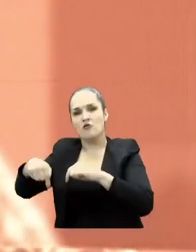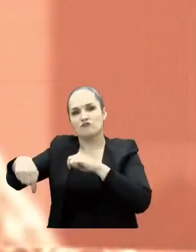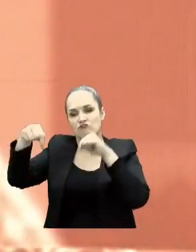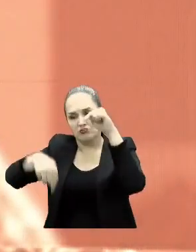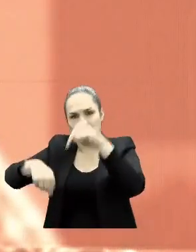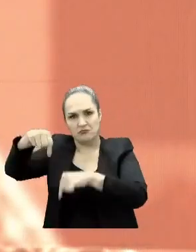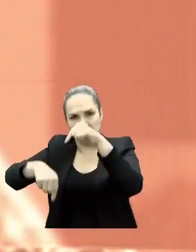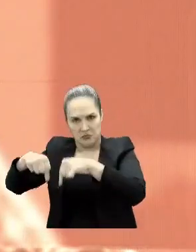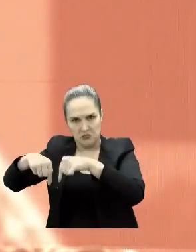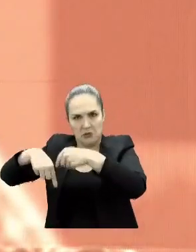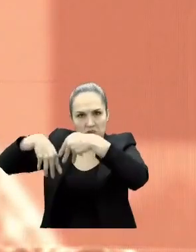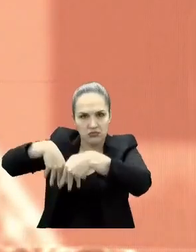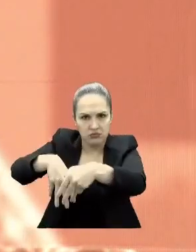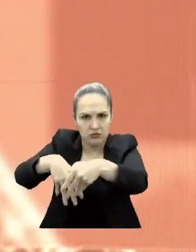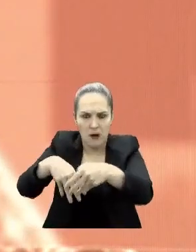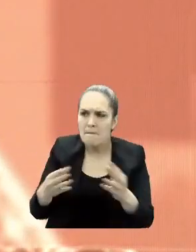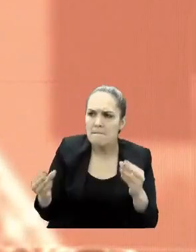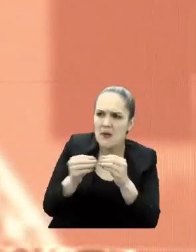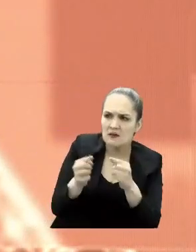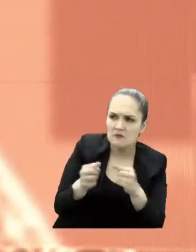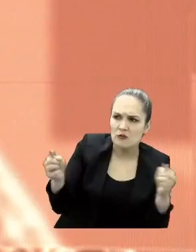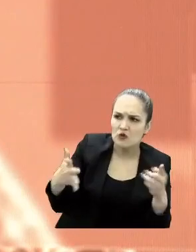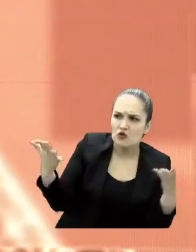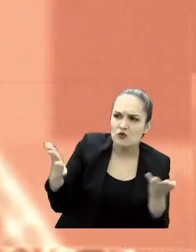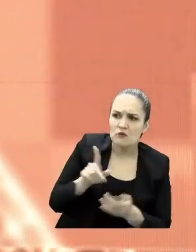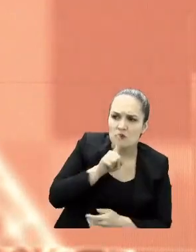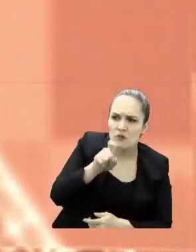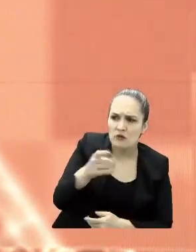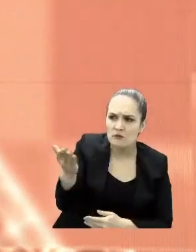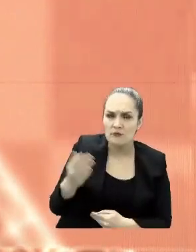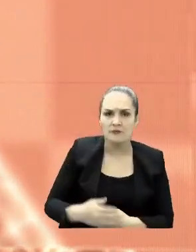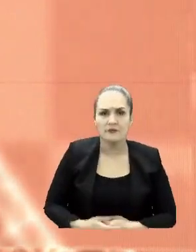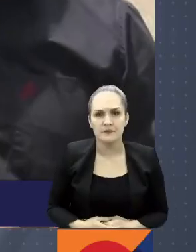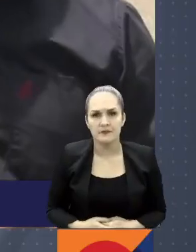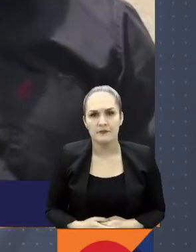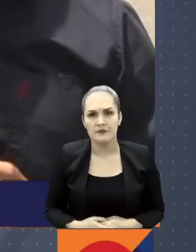puntos de concentración en la capital santandereana?